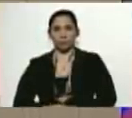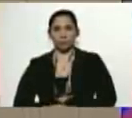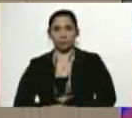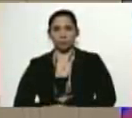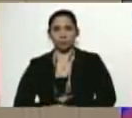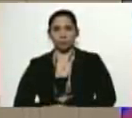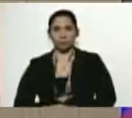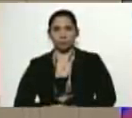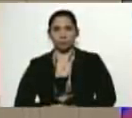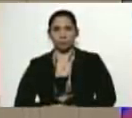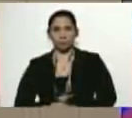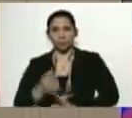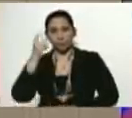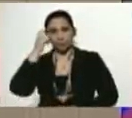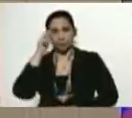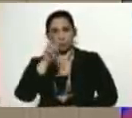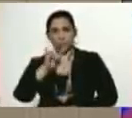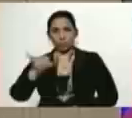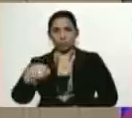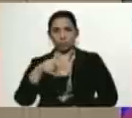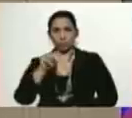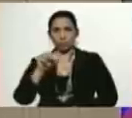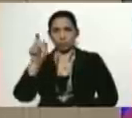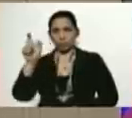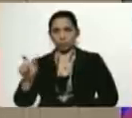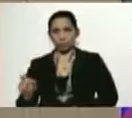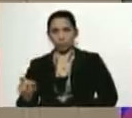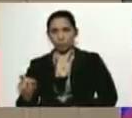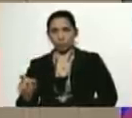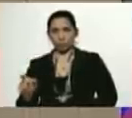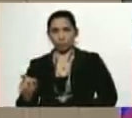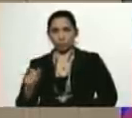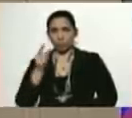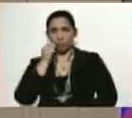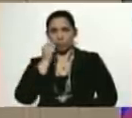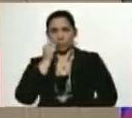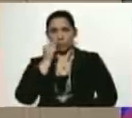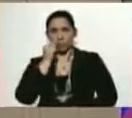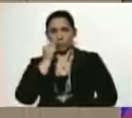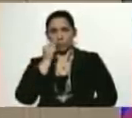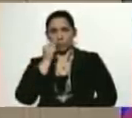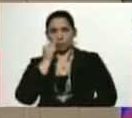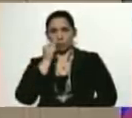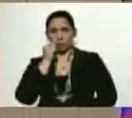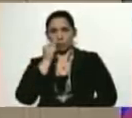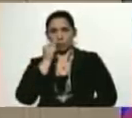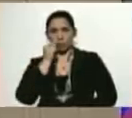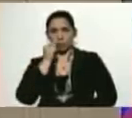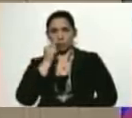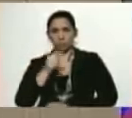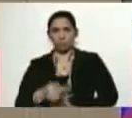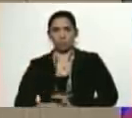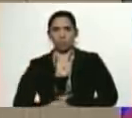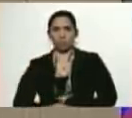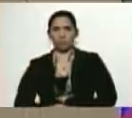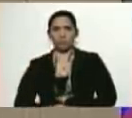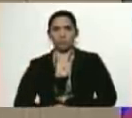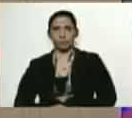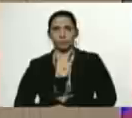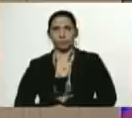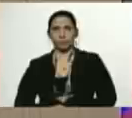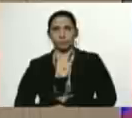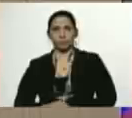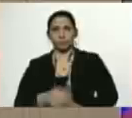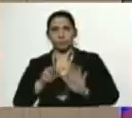el día 2 de junio. Se trata de un señor de la tercera edad, Rafael Ramón Frailán Rodríguez,